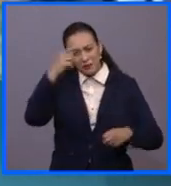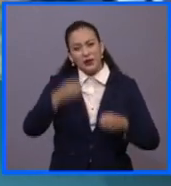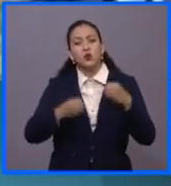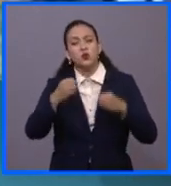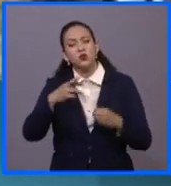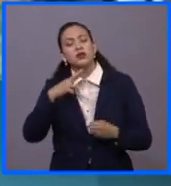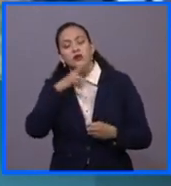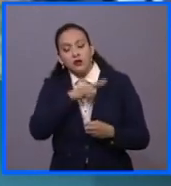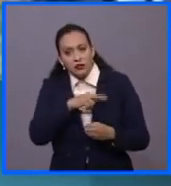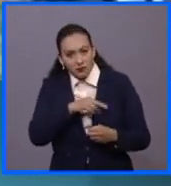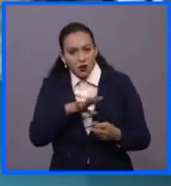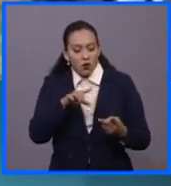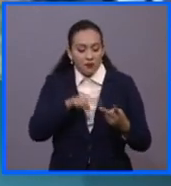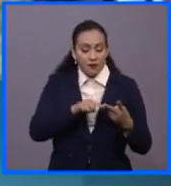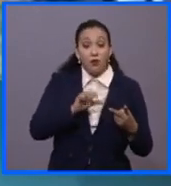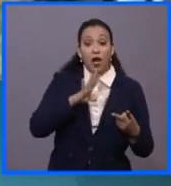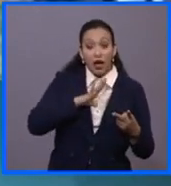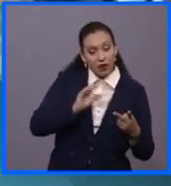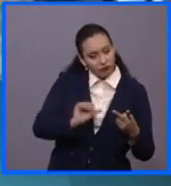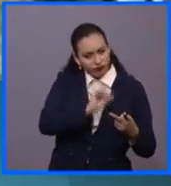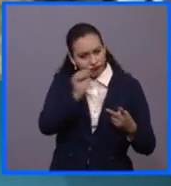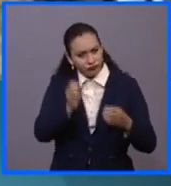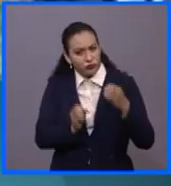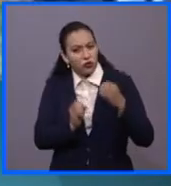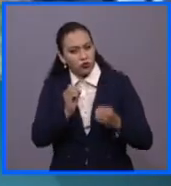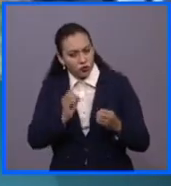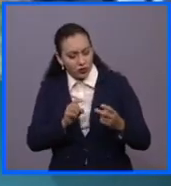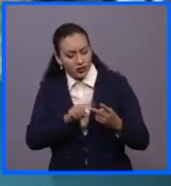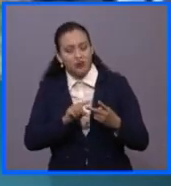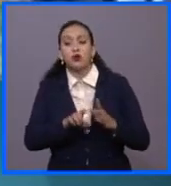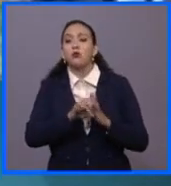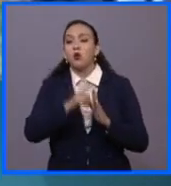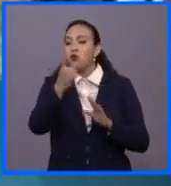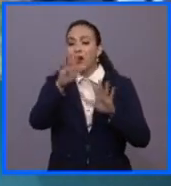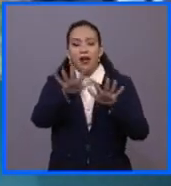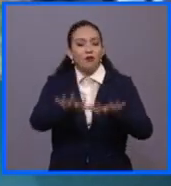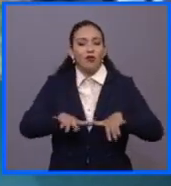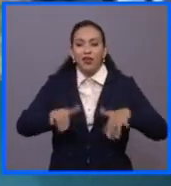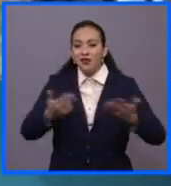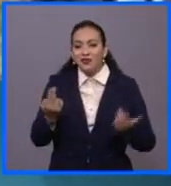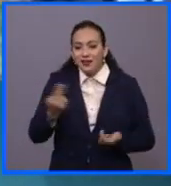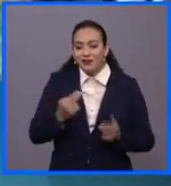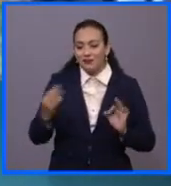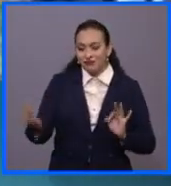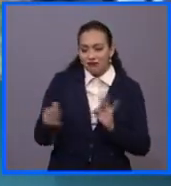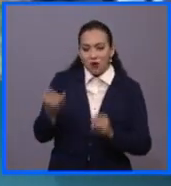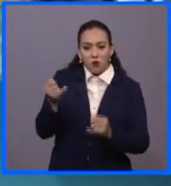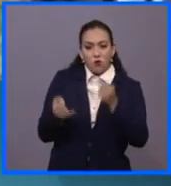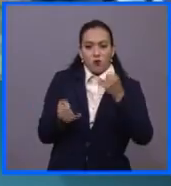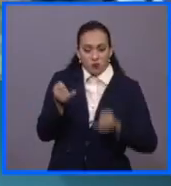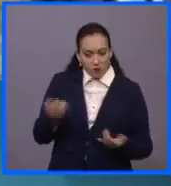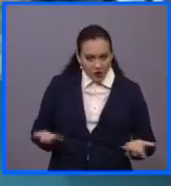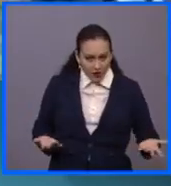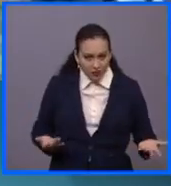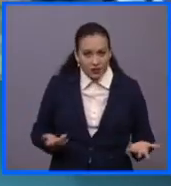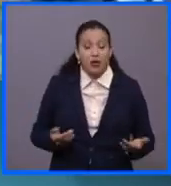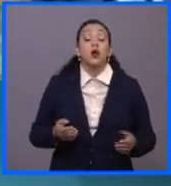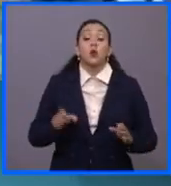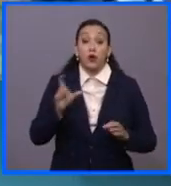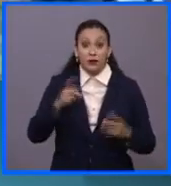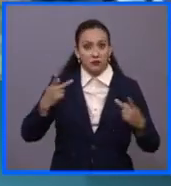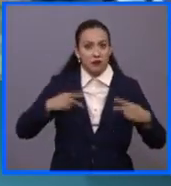juicio, pero podría ser, como lo dijo el magistrado Guadalupe, en una sola audiencia donde prácticamente todas las pruebas